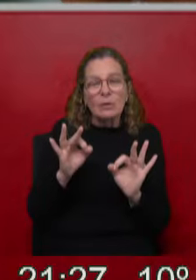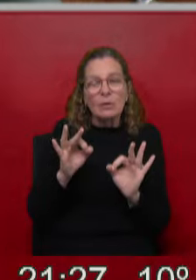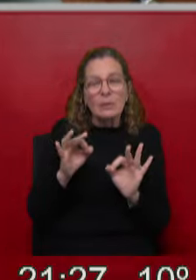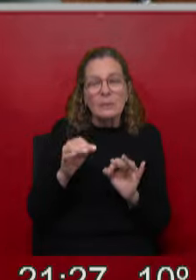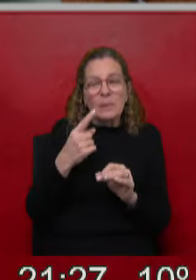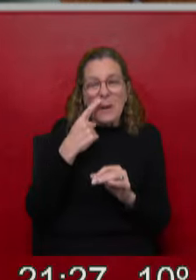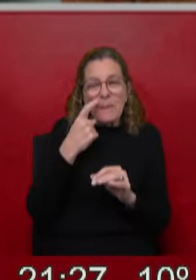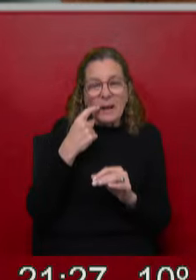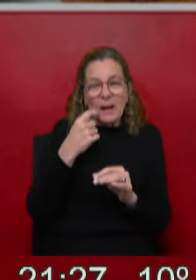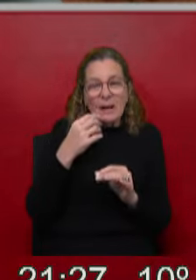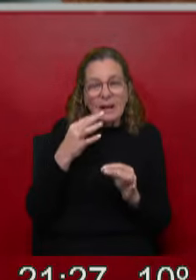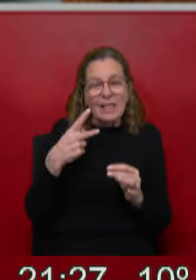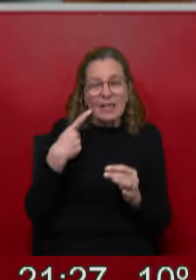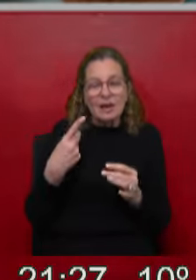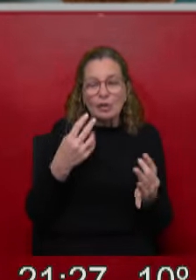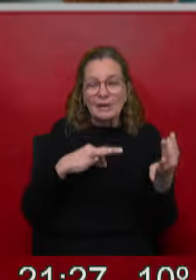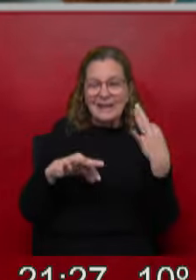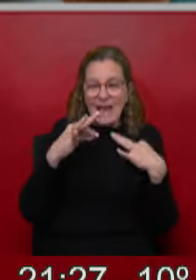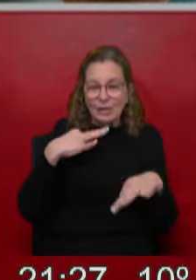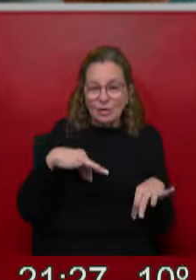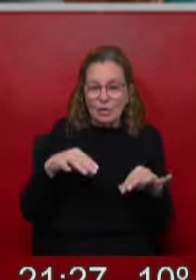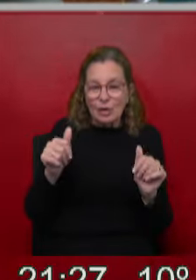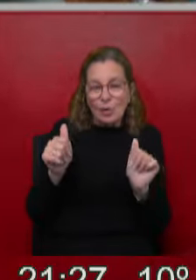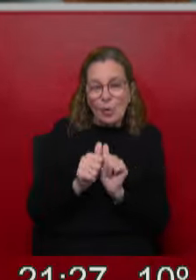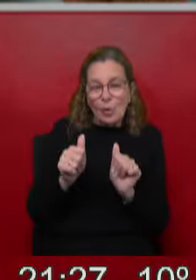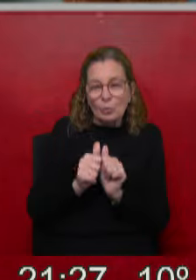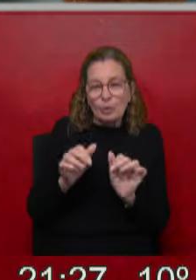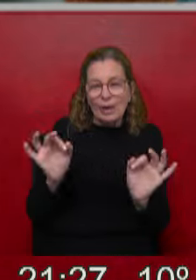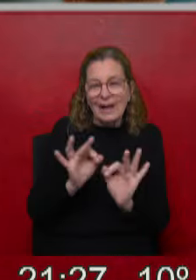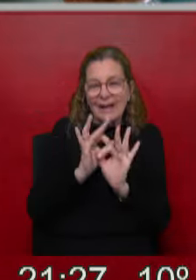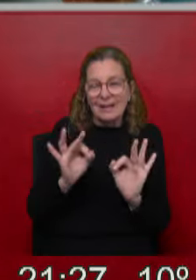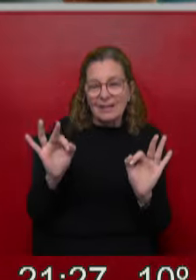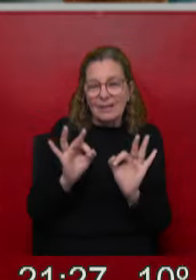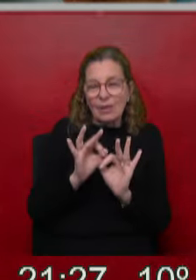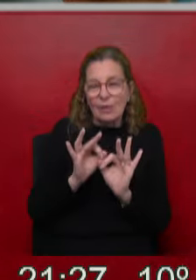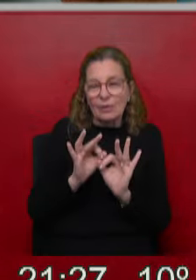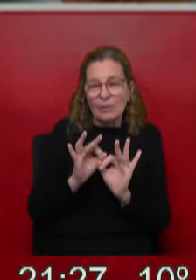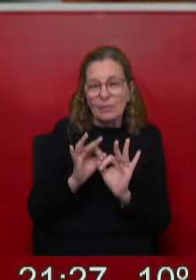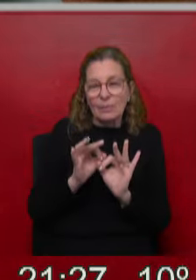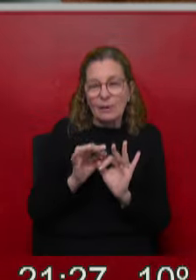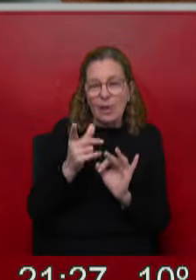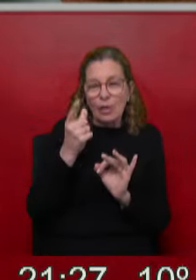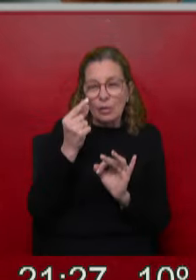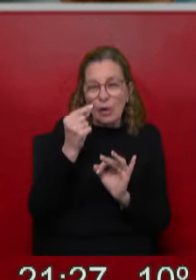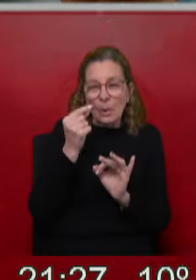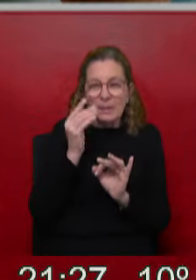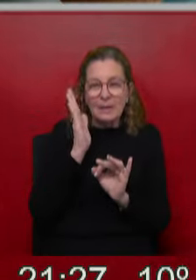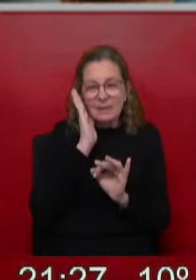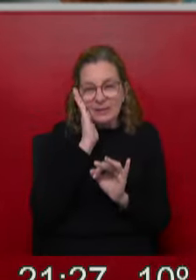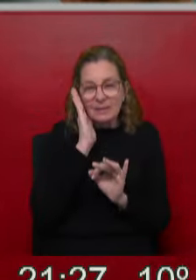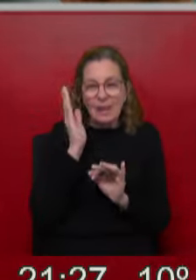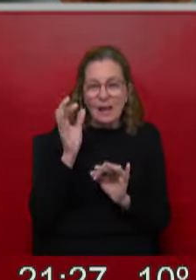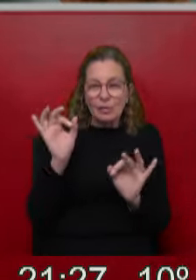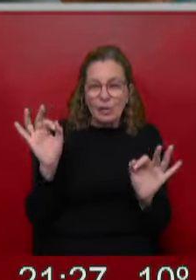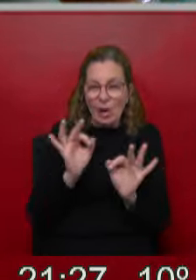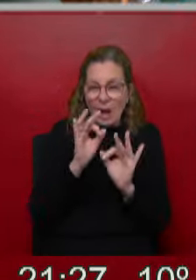viejo dirigía teatro y juntos en canciones para no como es dormir la siesta, tocaban en los teatros. Era una época en que se tocaba,